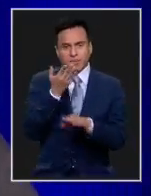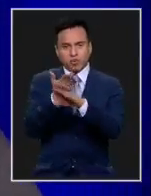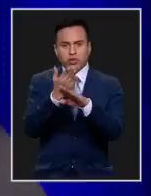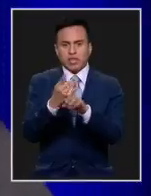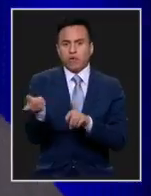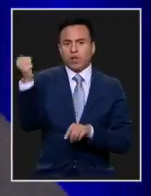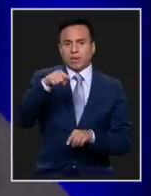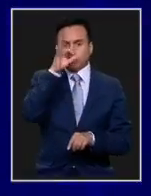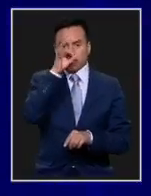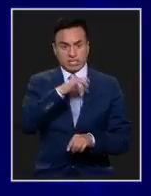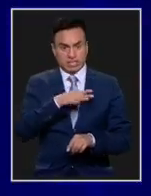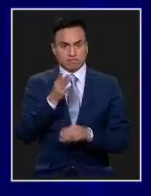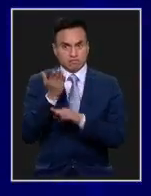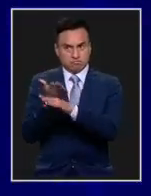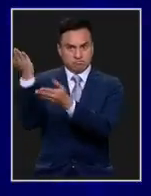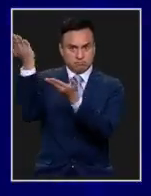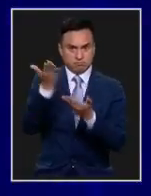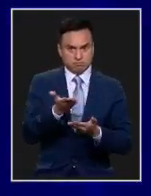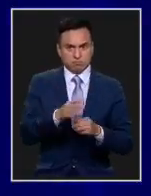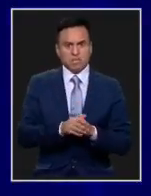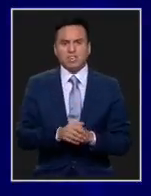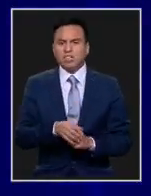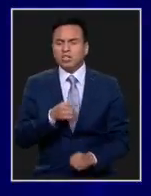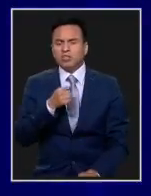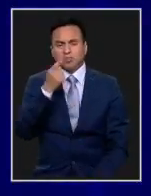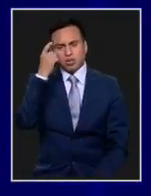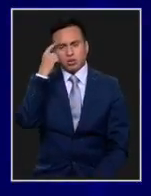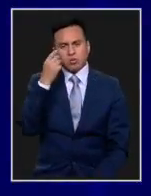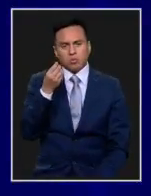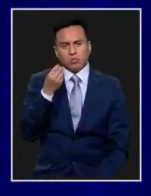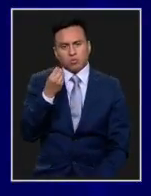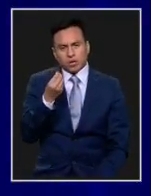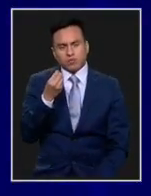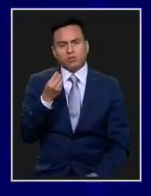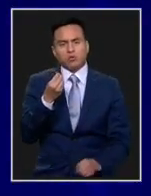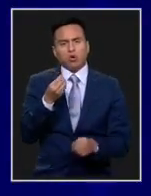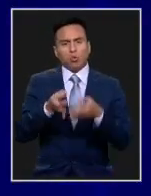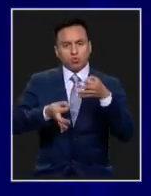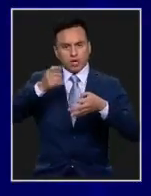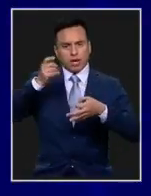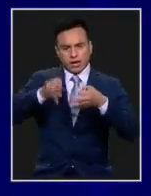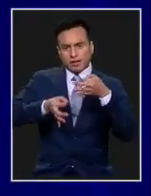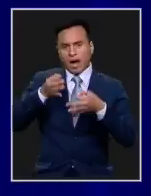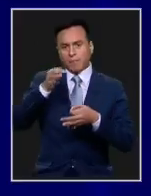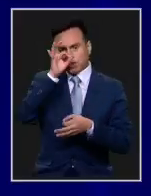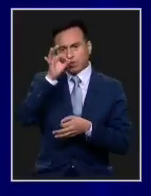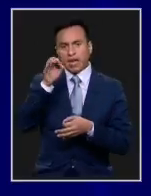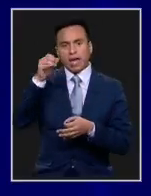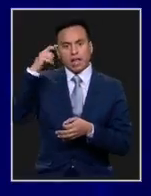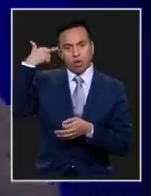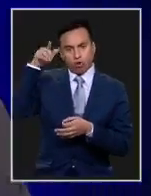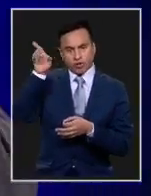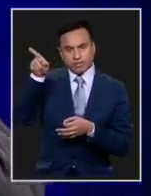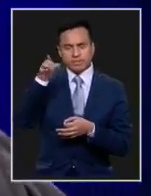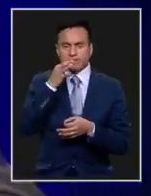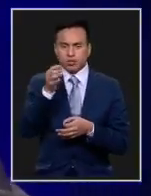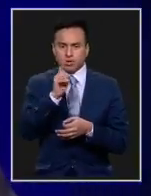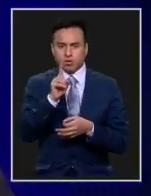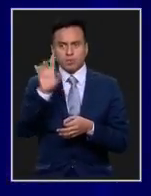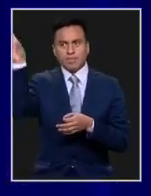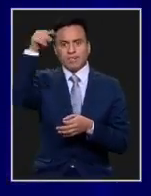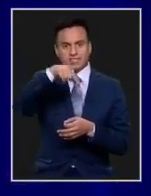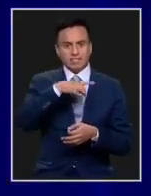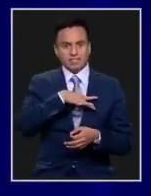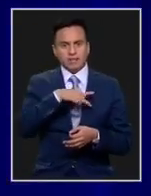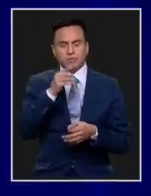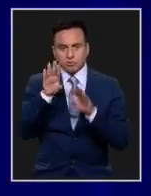trajeran de vuelta a pinochet chile no yo creo que fue muy bueno que se pudiera jugar a pinochet en londres no terminó bien teniendo a chile